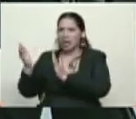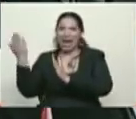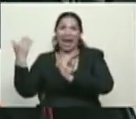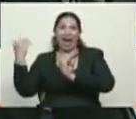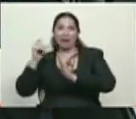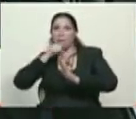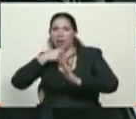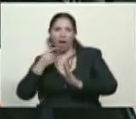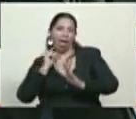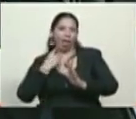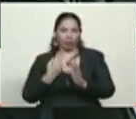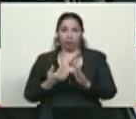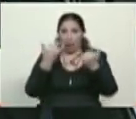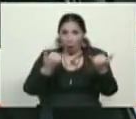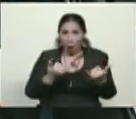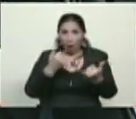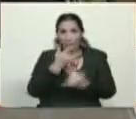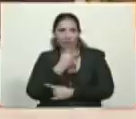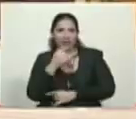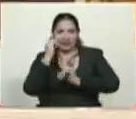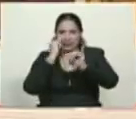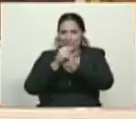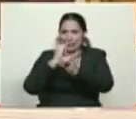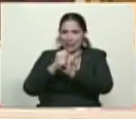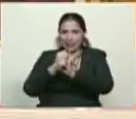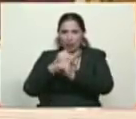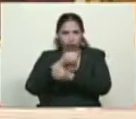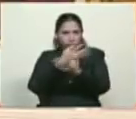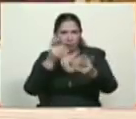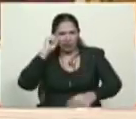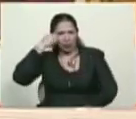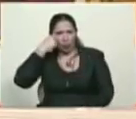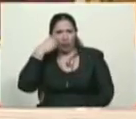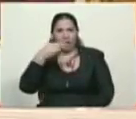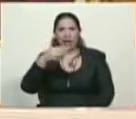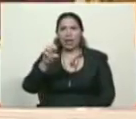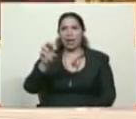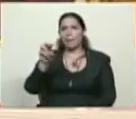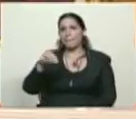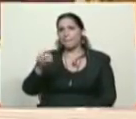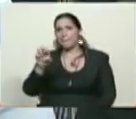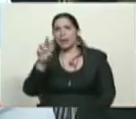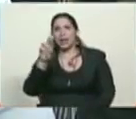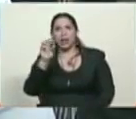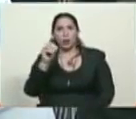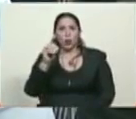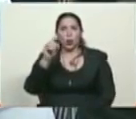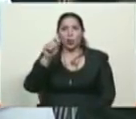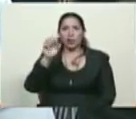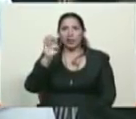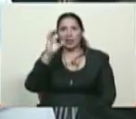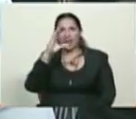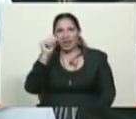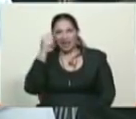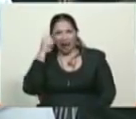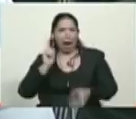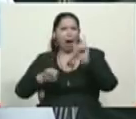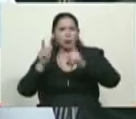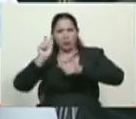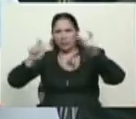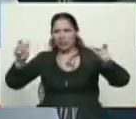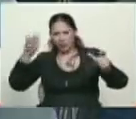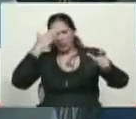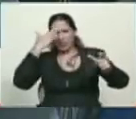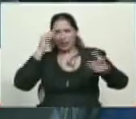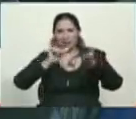¿verdad? Ninguno de ustedes se acuerda que es una hemeroteca, seguramente. Algunos sí, con cédula